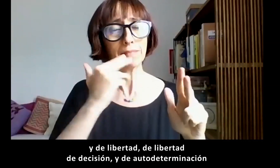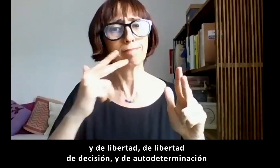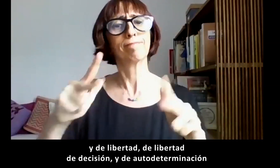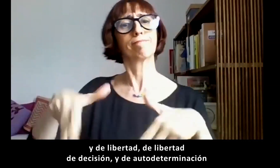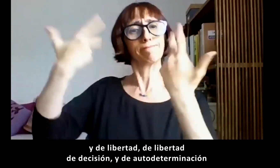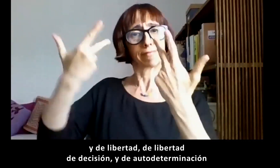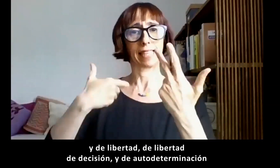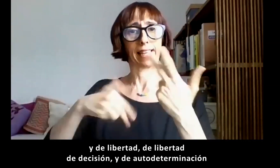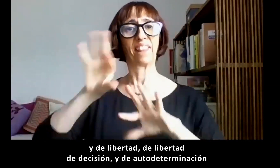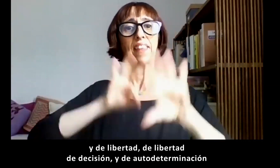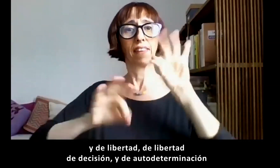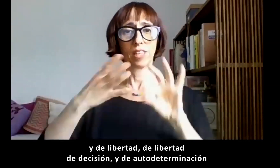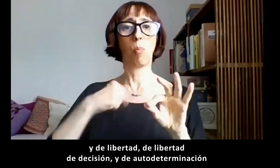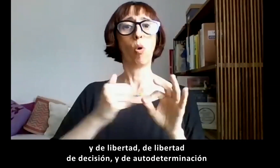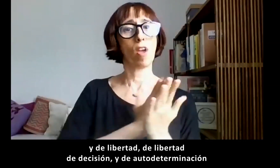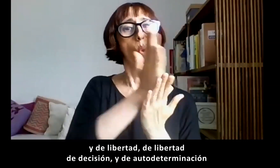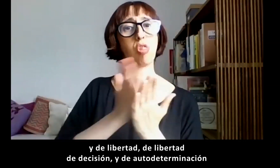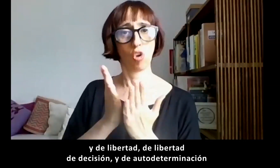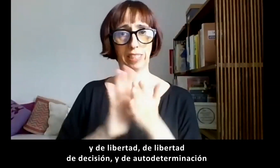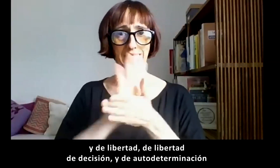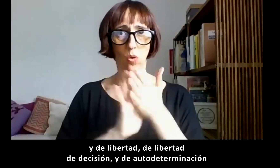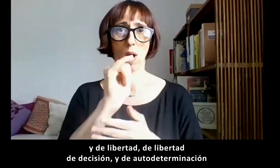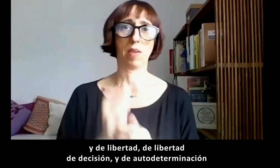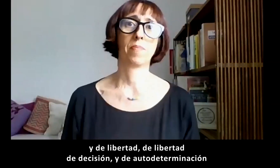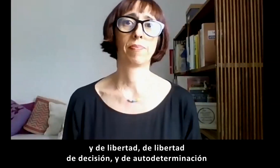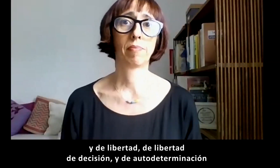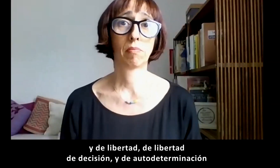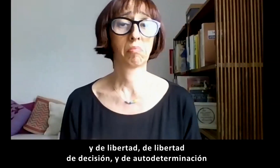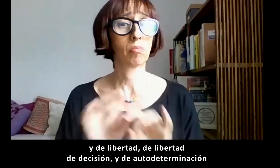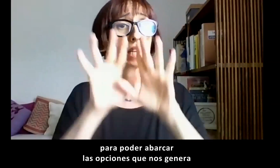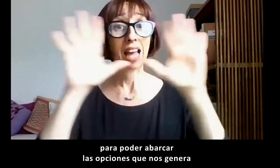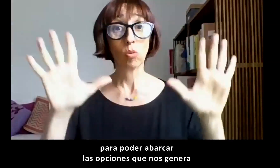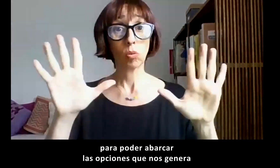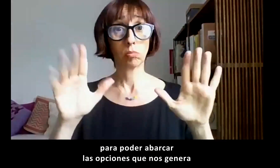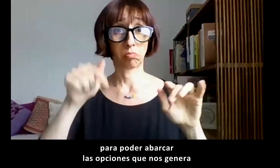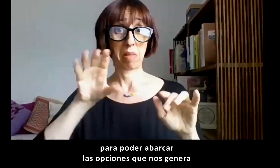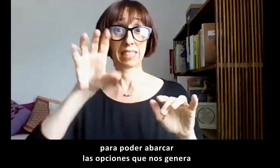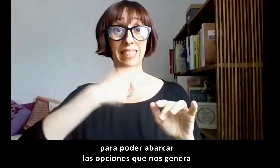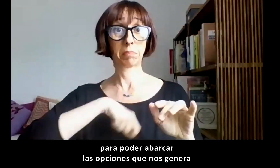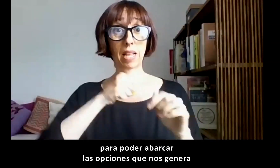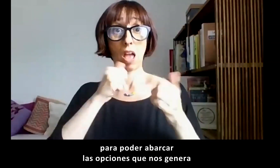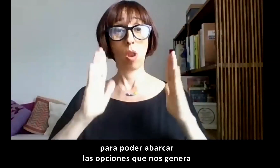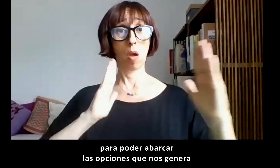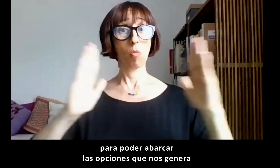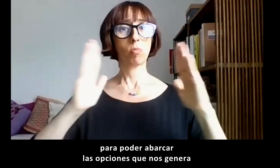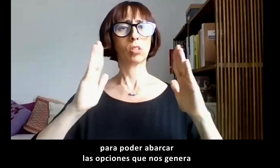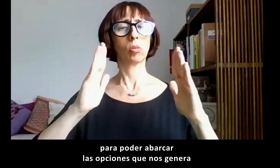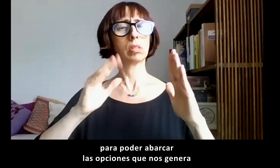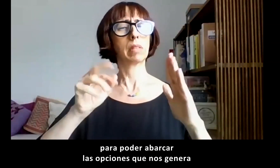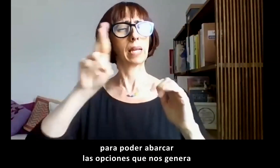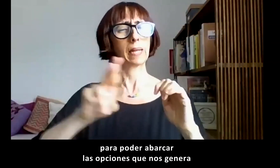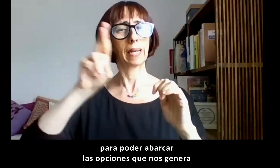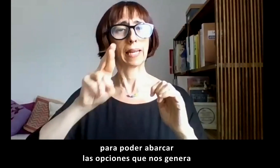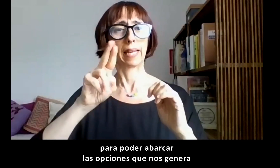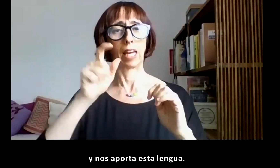de decisión y de autodeterminación para poder abarcar las opciones que nos